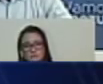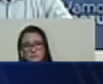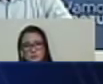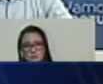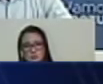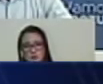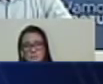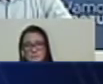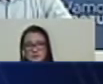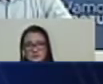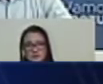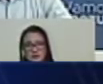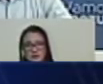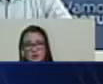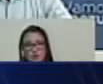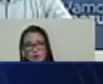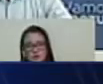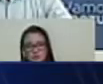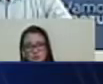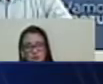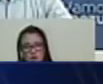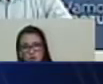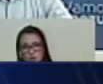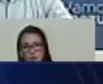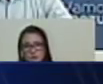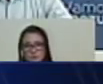política, social y económicamente,